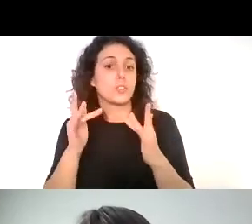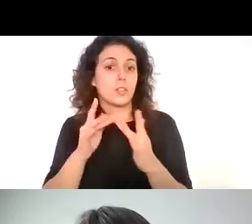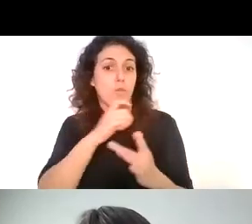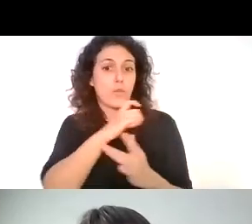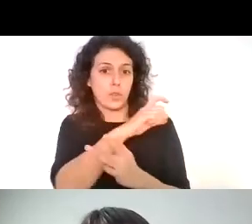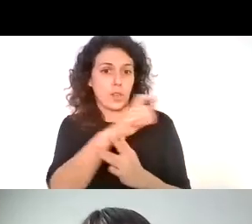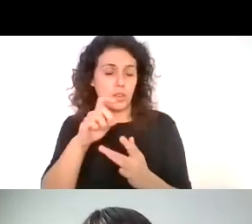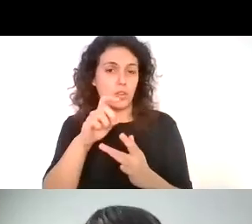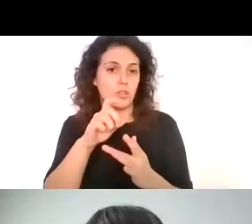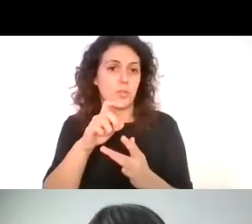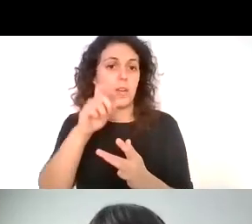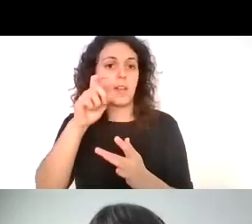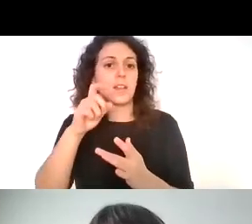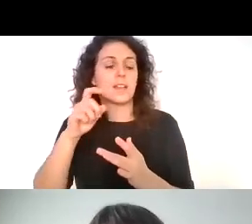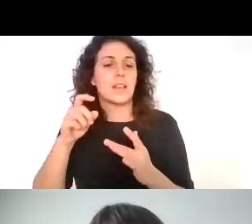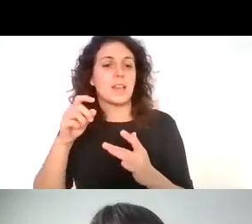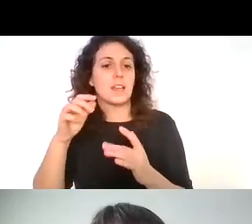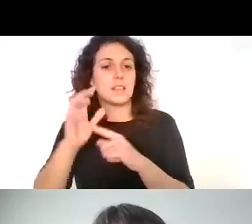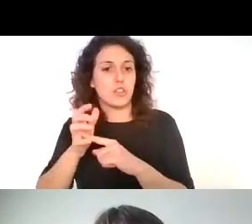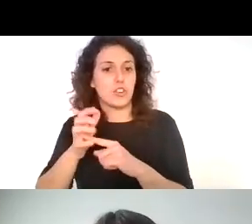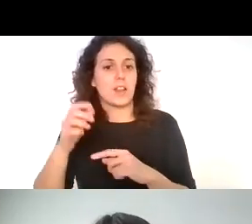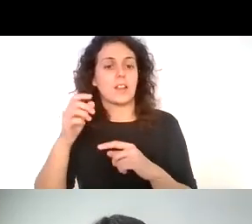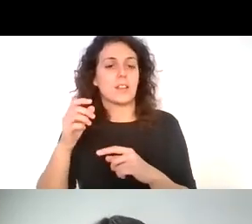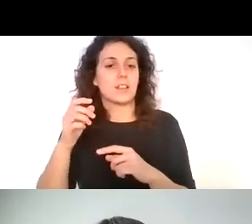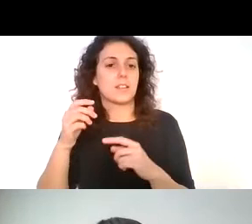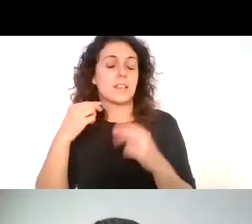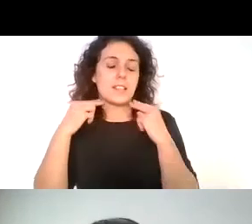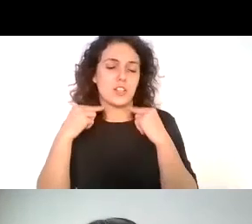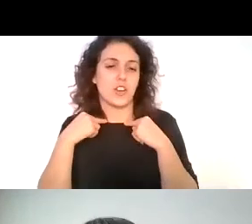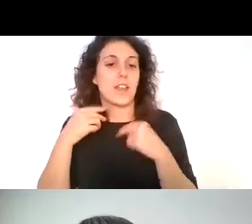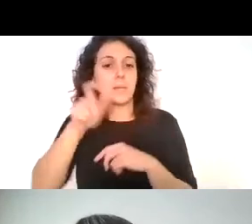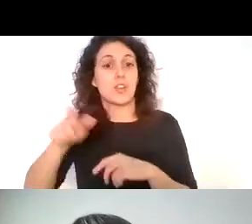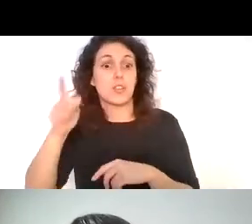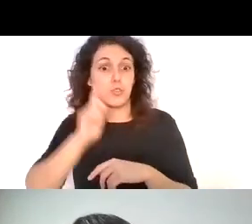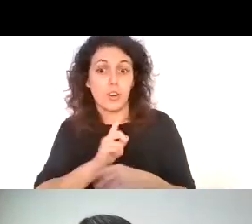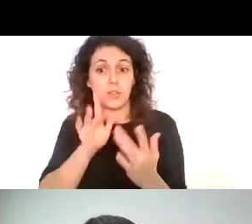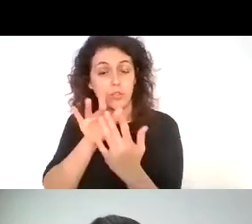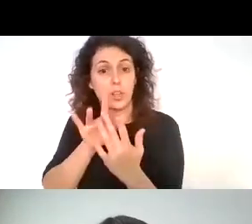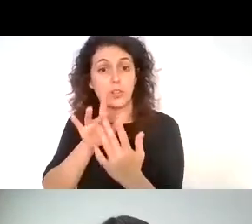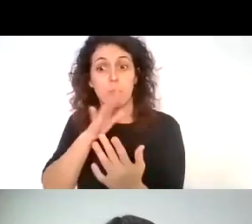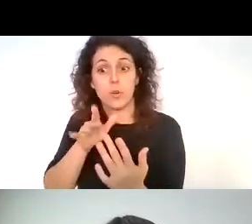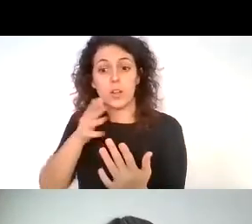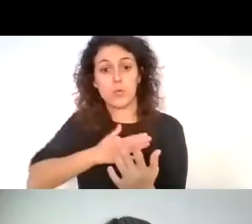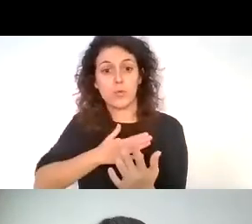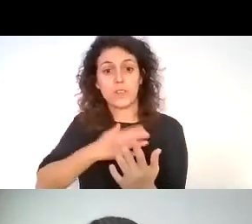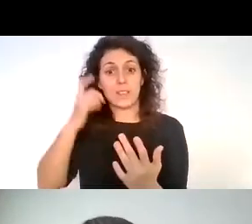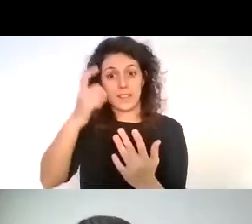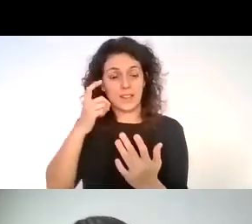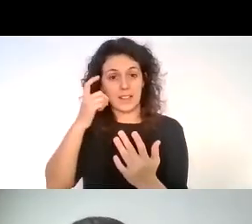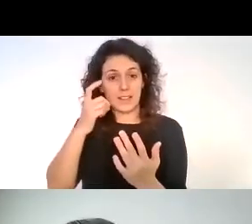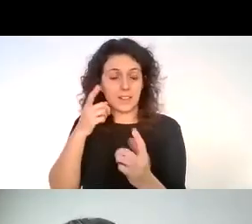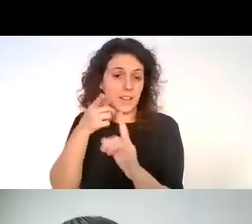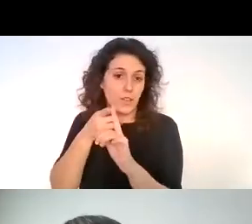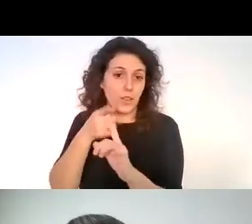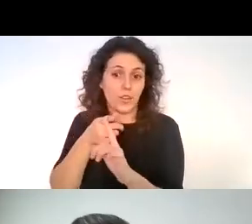de Sordos, que también tenemos reunión en breve con ellos. ¿Por qué? Porque nuestra intención es crear este año,